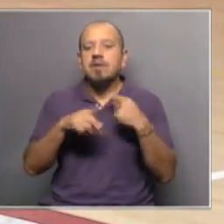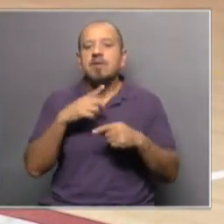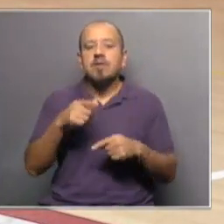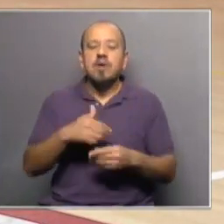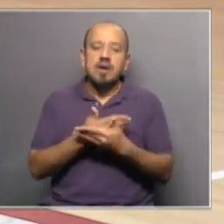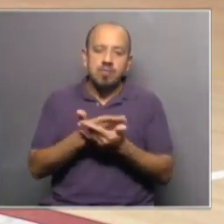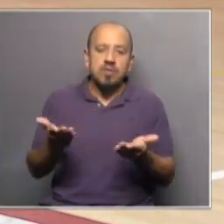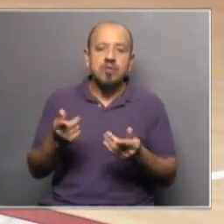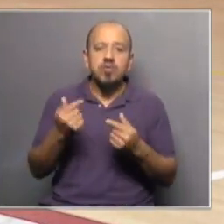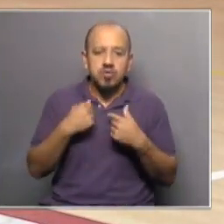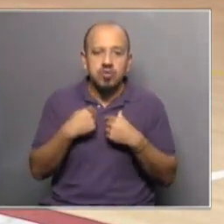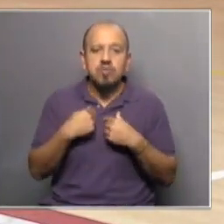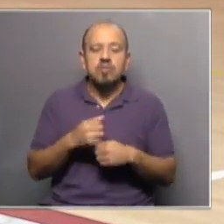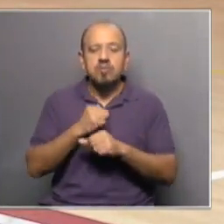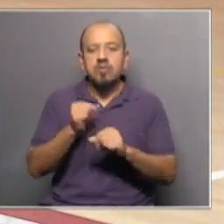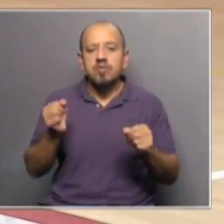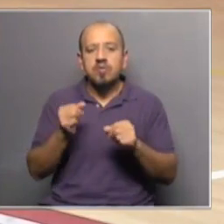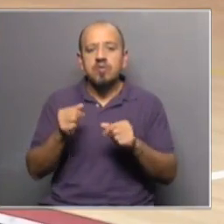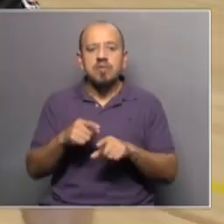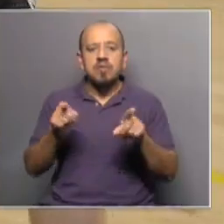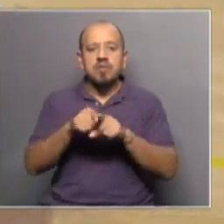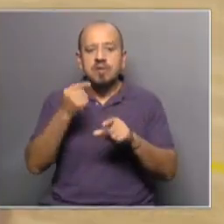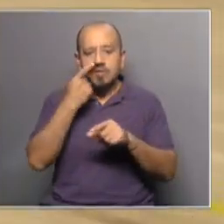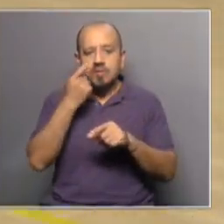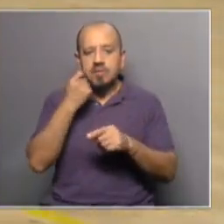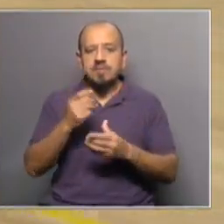demostrar que nosotras podemos igual que los hombres.